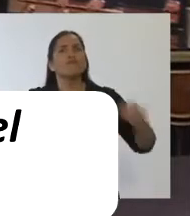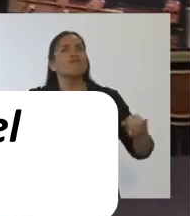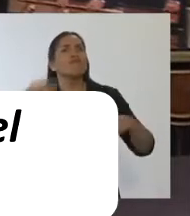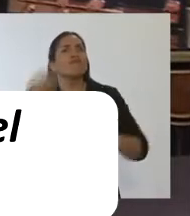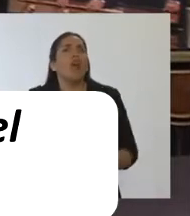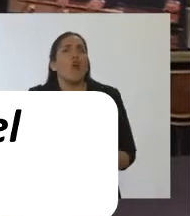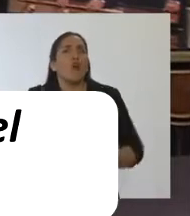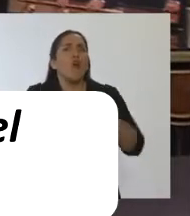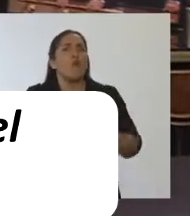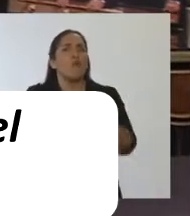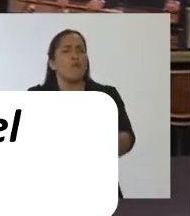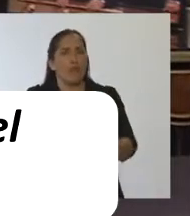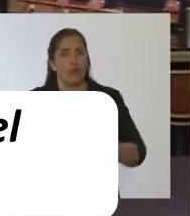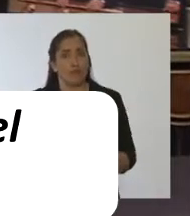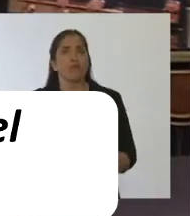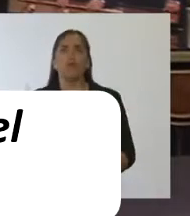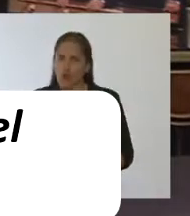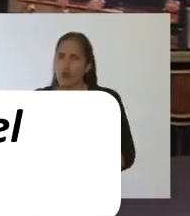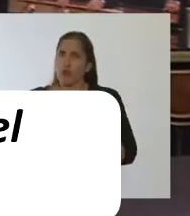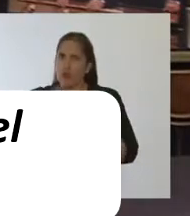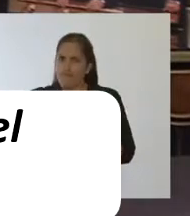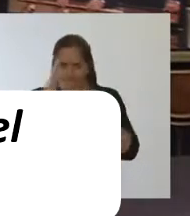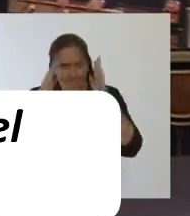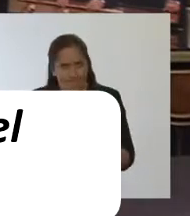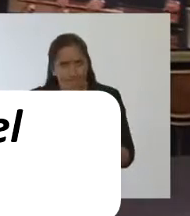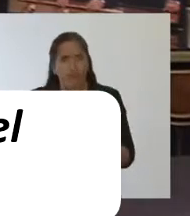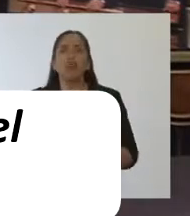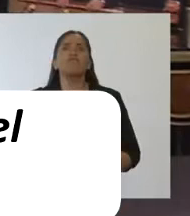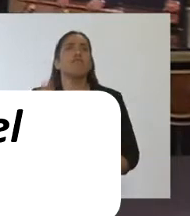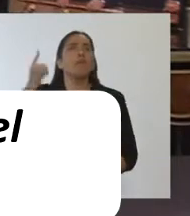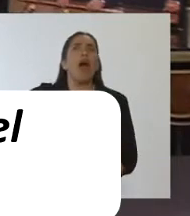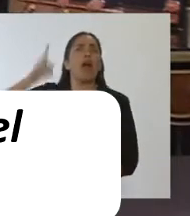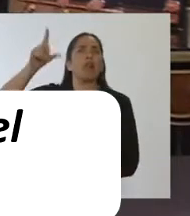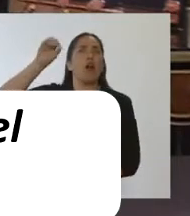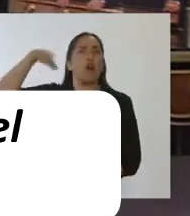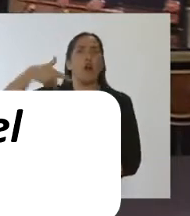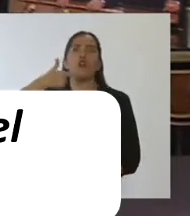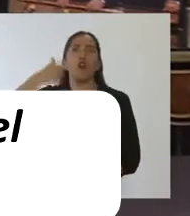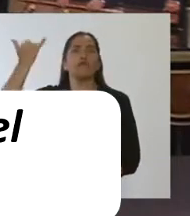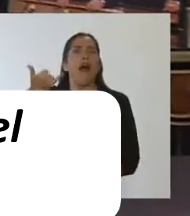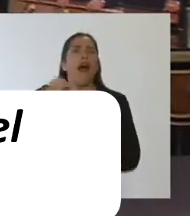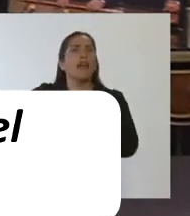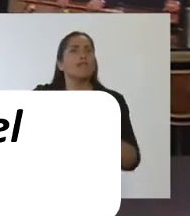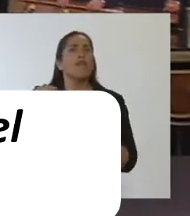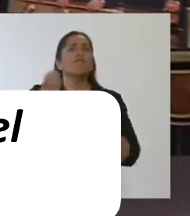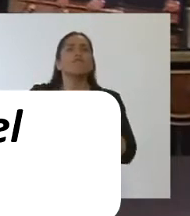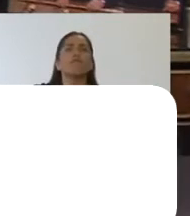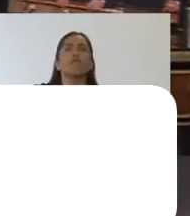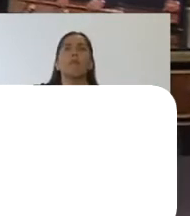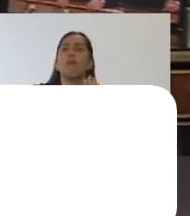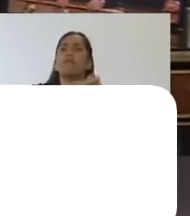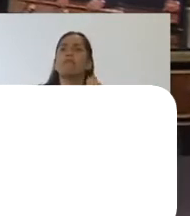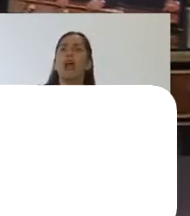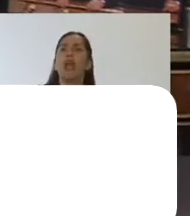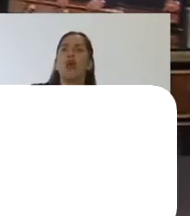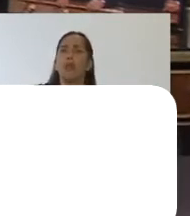situación. Estamos actuando según las recomendaciones realizadas por la Organización Mundial de la Salud, las autoridades